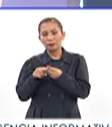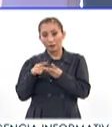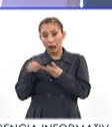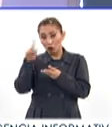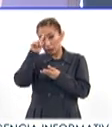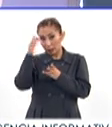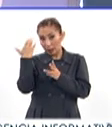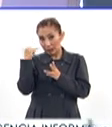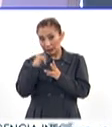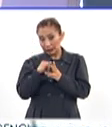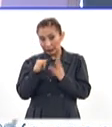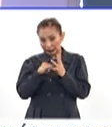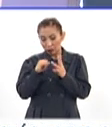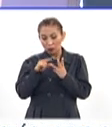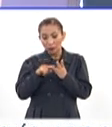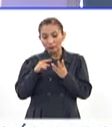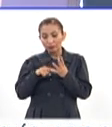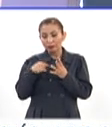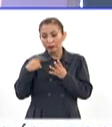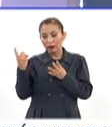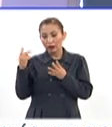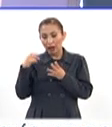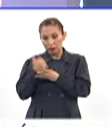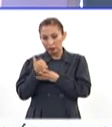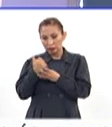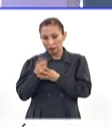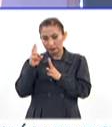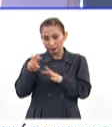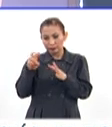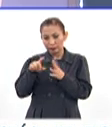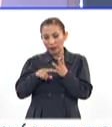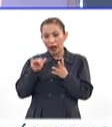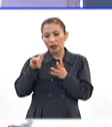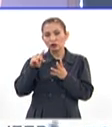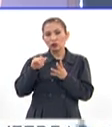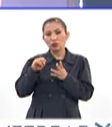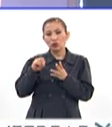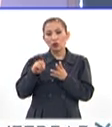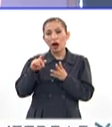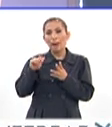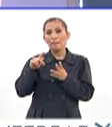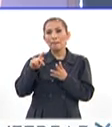que fue consejero en el instituto, estuvo con nosotros también Arturo